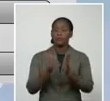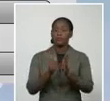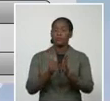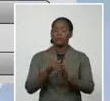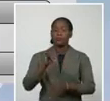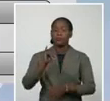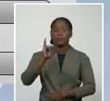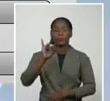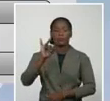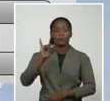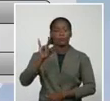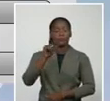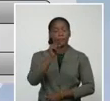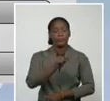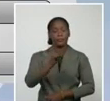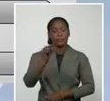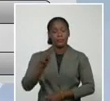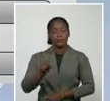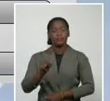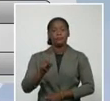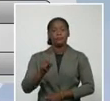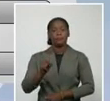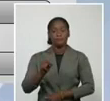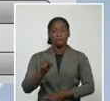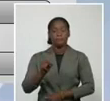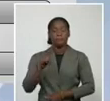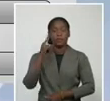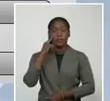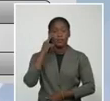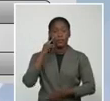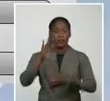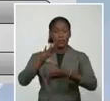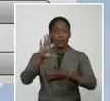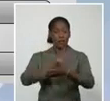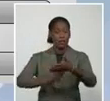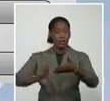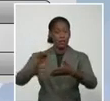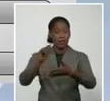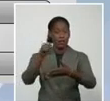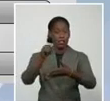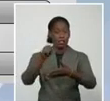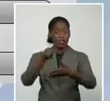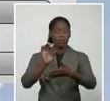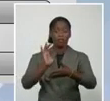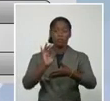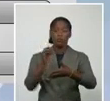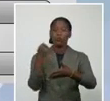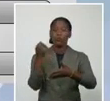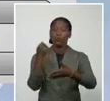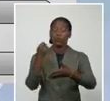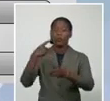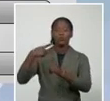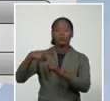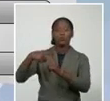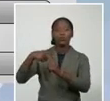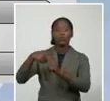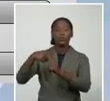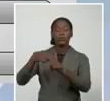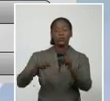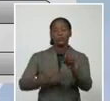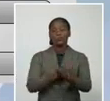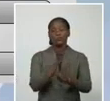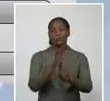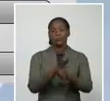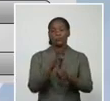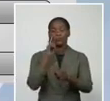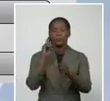56.471.679 personas que en nuestro país han padecido la COVID-19. Un número elevado